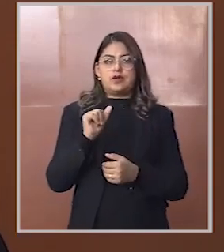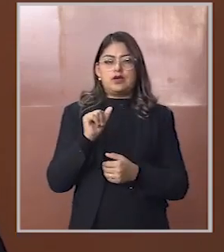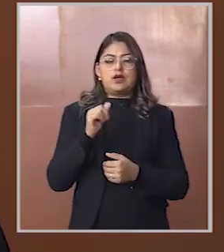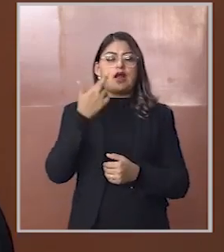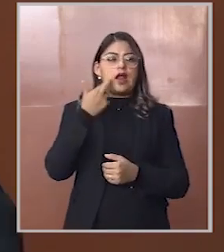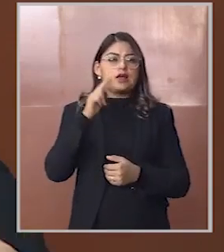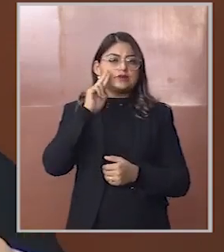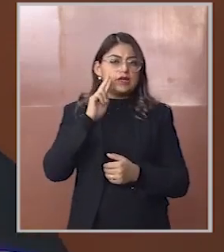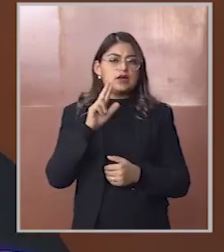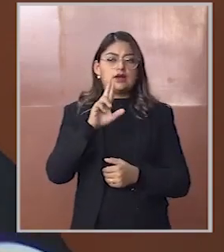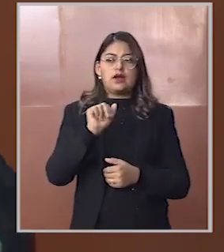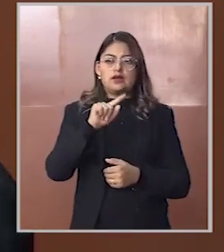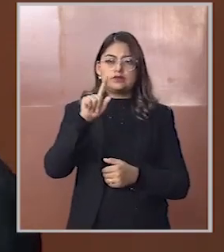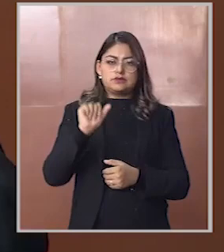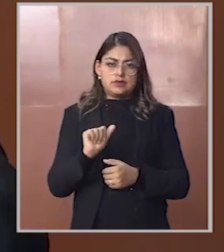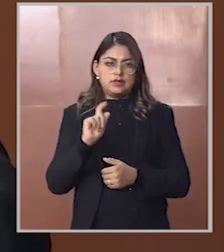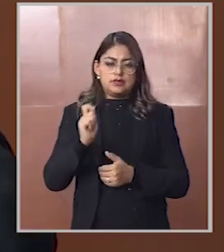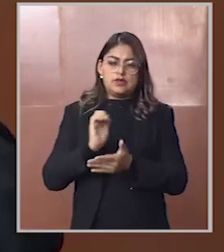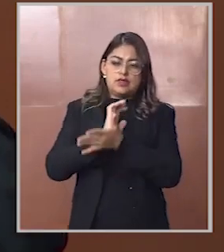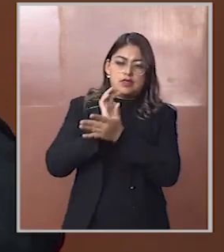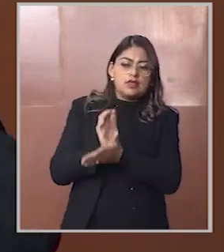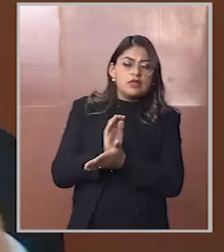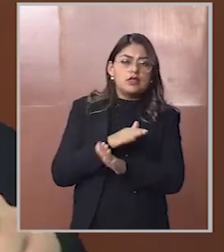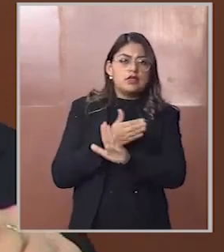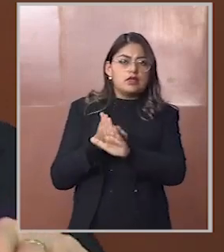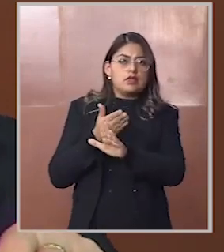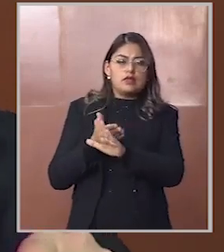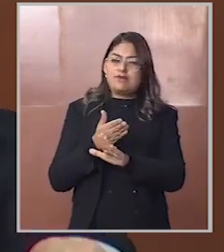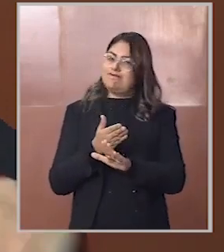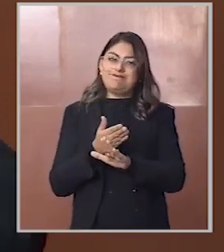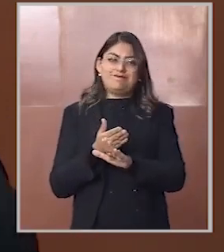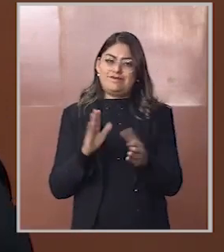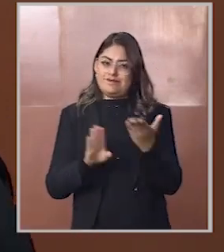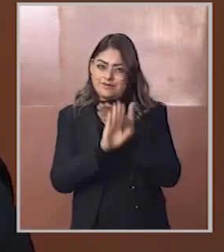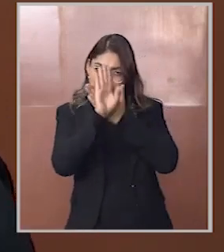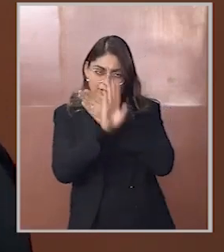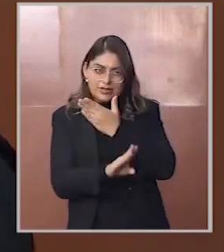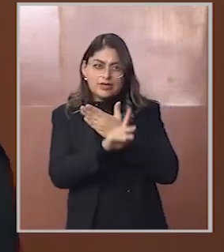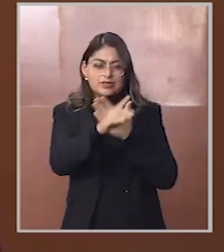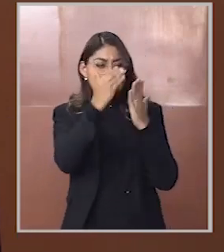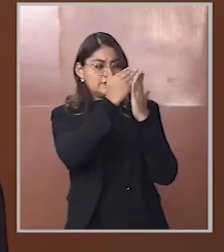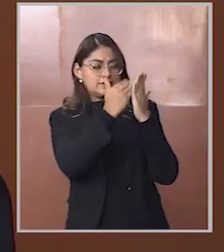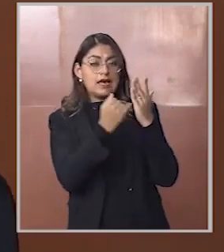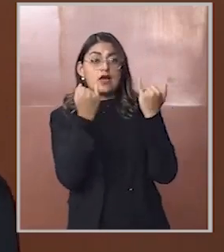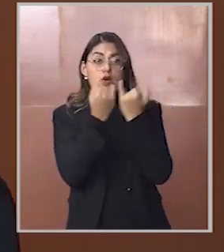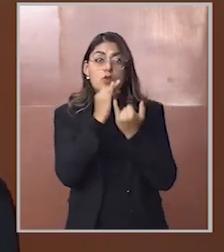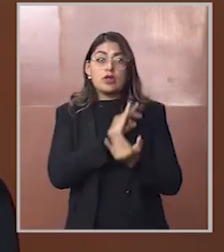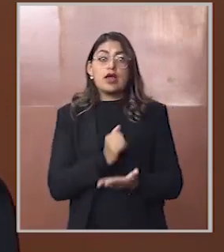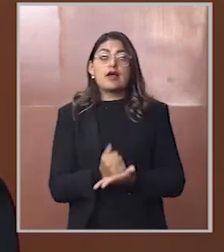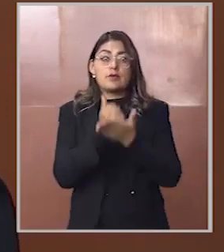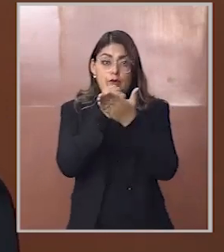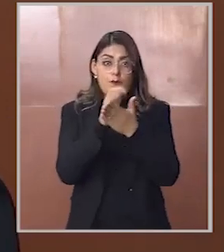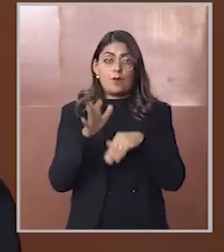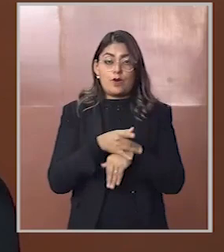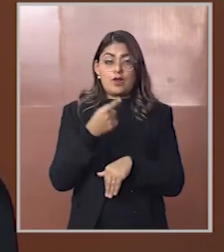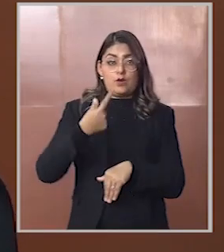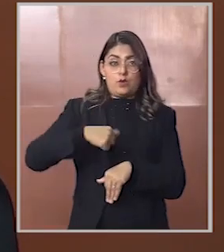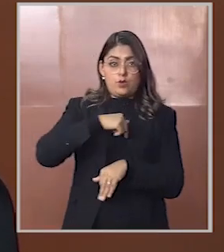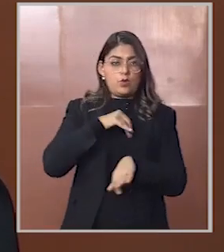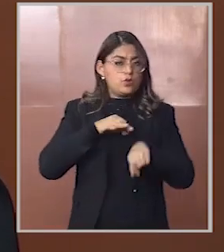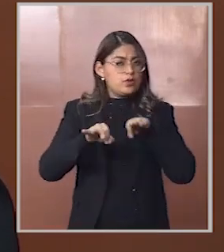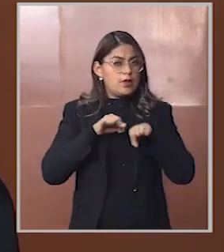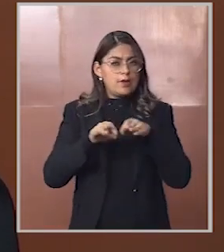racial comoo por tanto las guías Sin lugar a dudas van a ayudar también a este eh trabajo tan